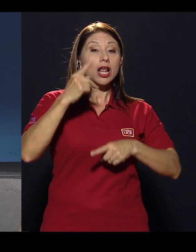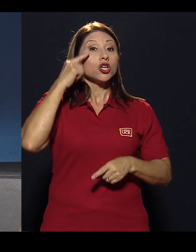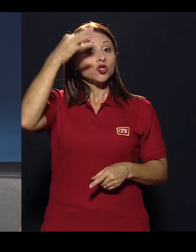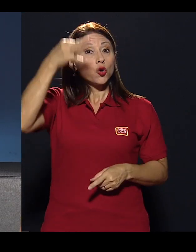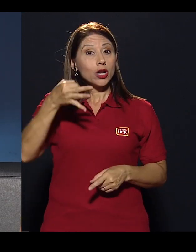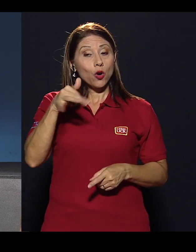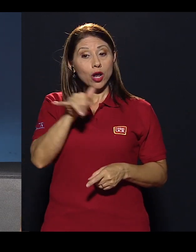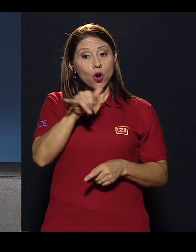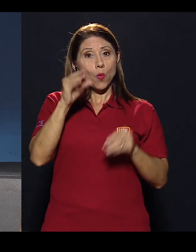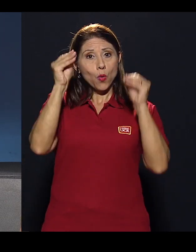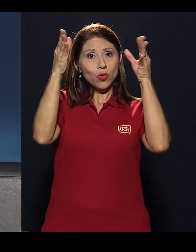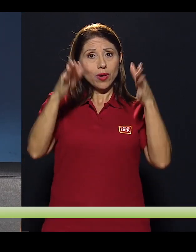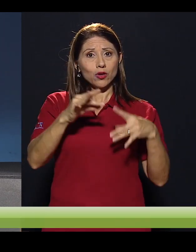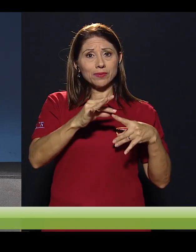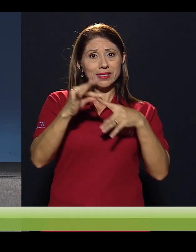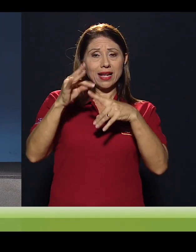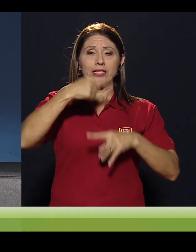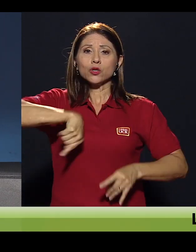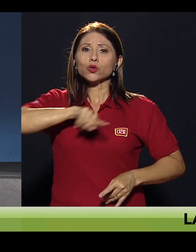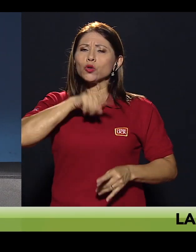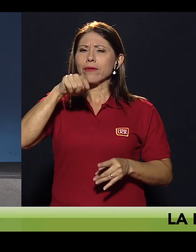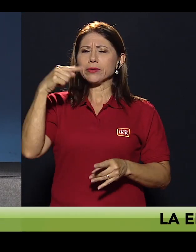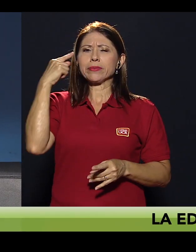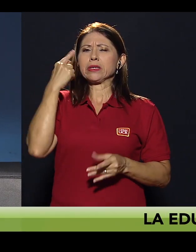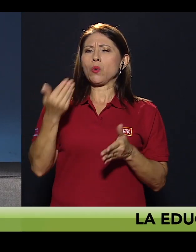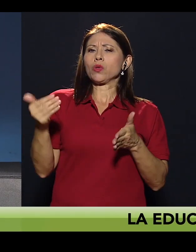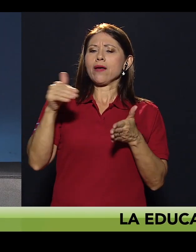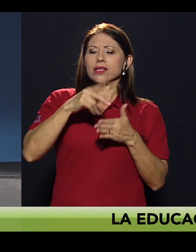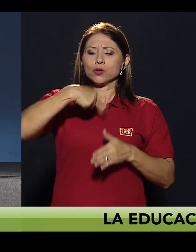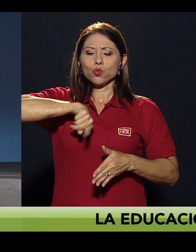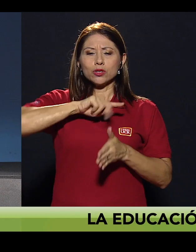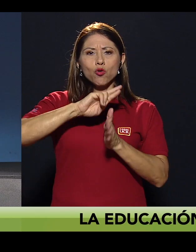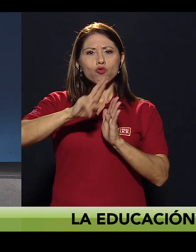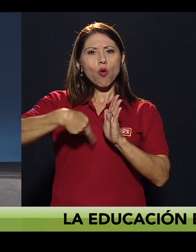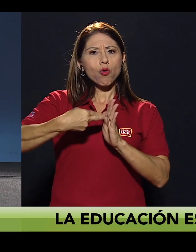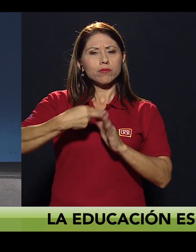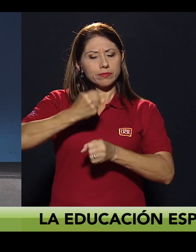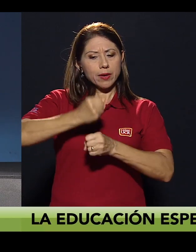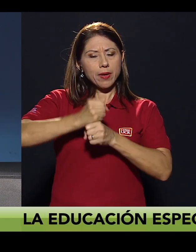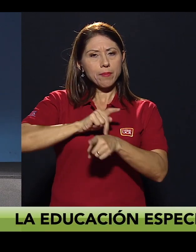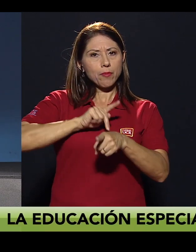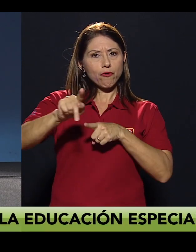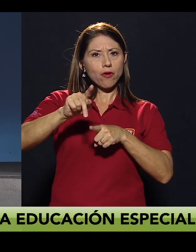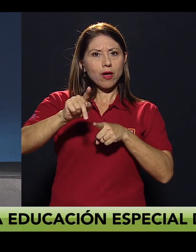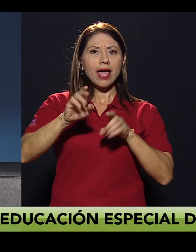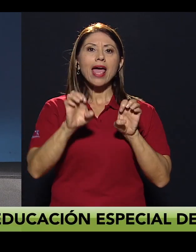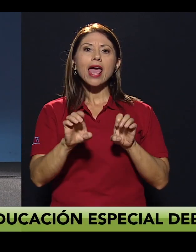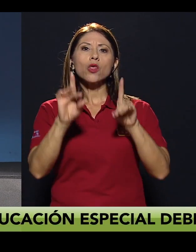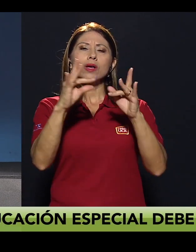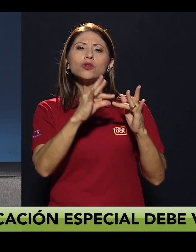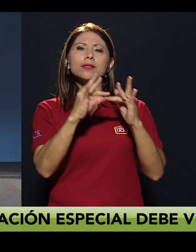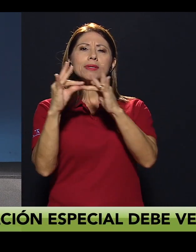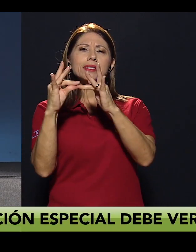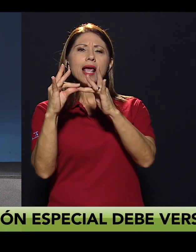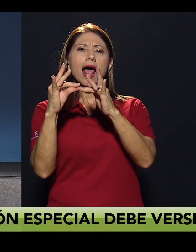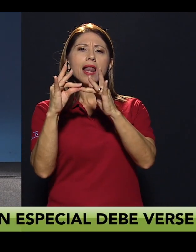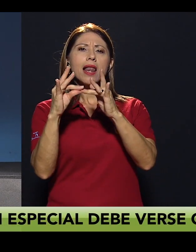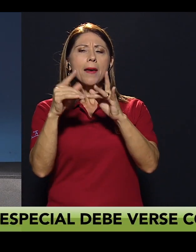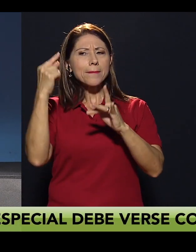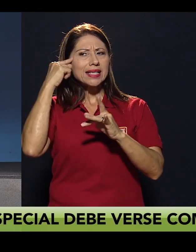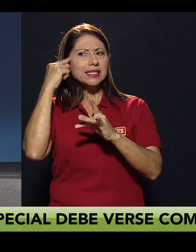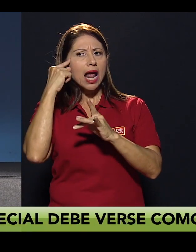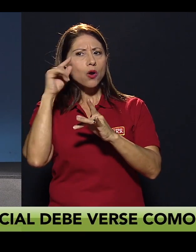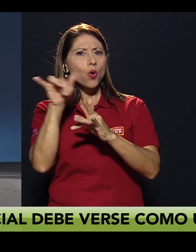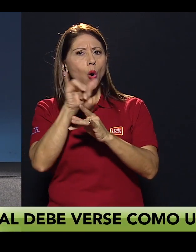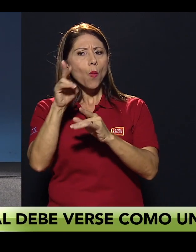como educadores especiales debemos repensar nuestro rol, nuestro quehacer profesional, dejar de pensar la educación especial